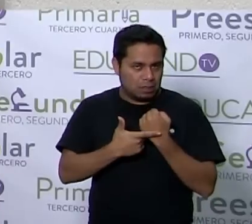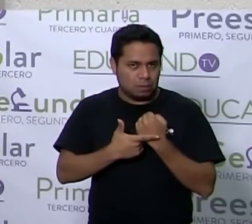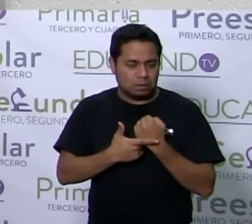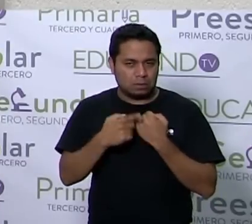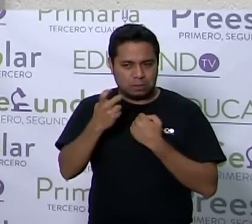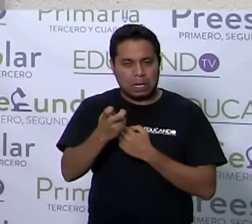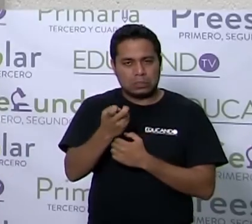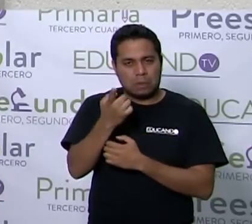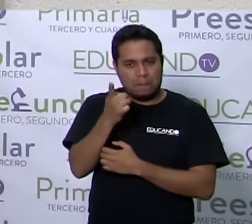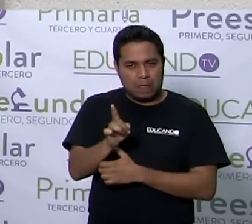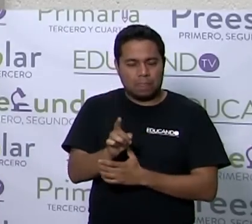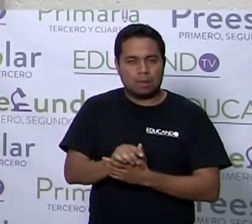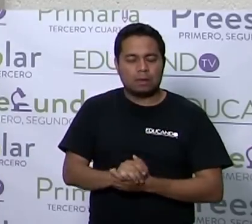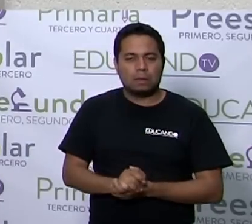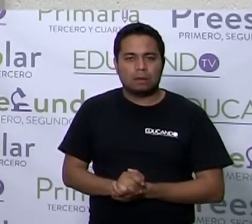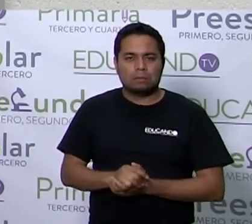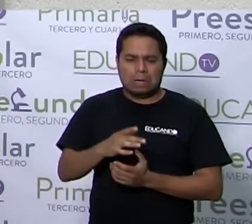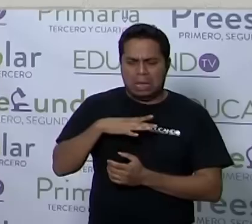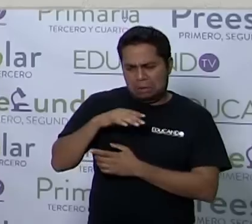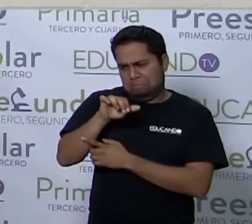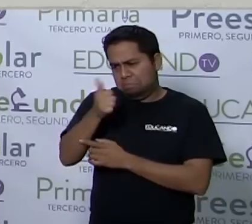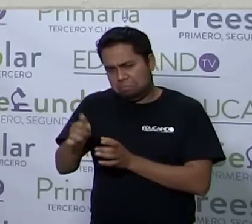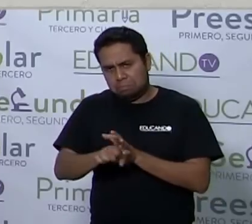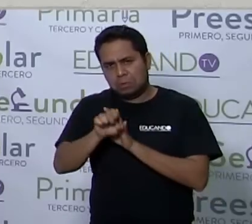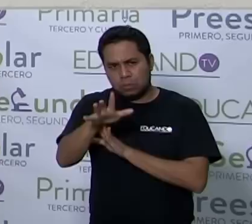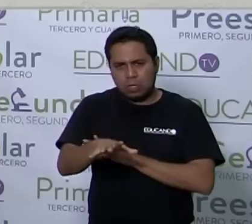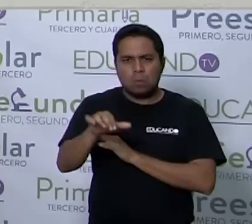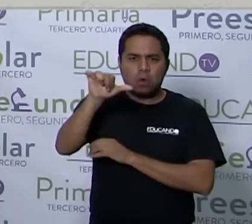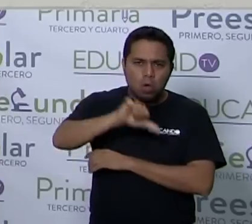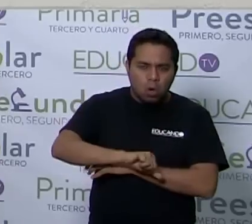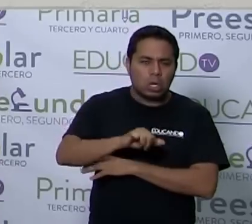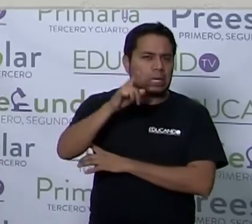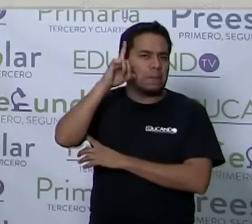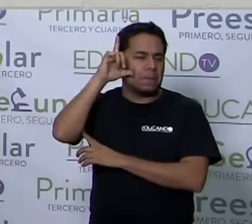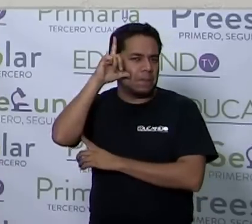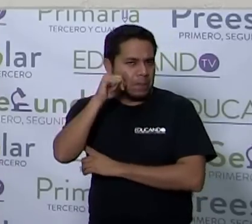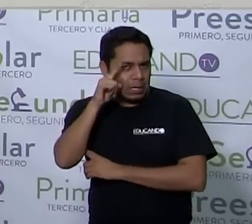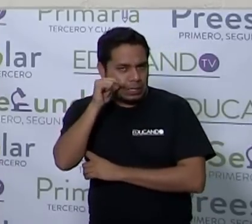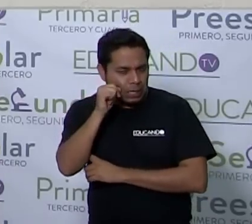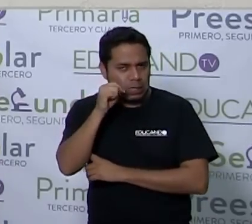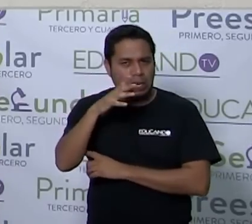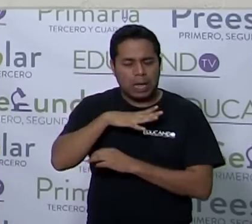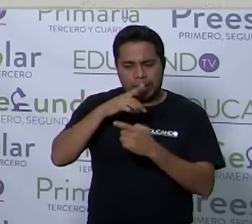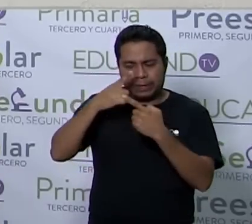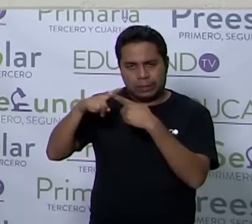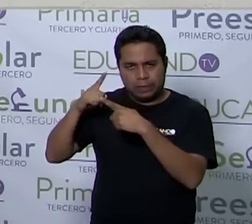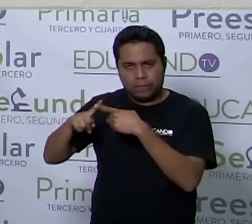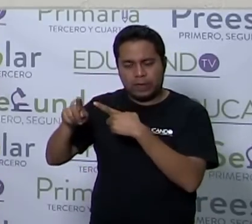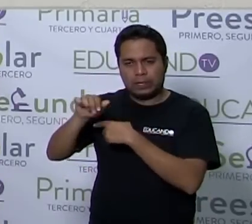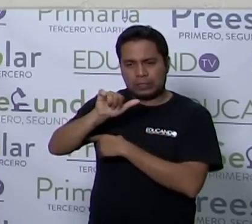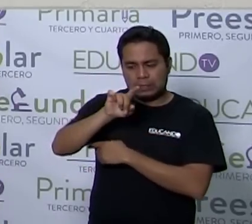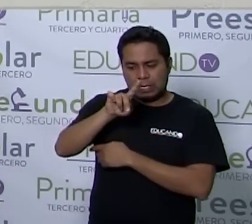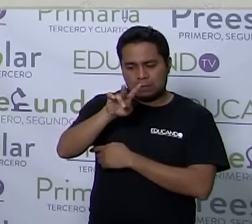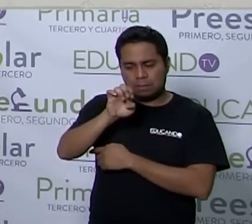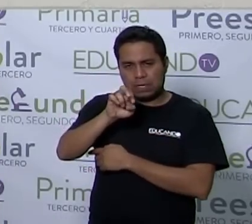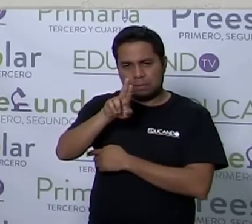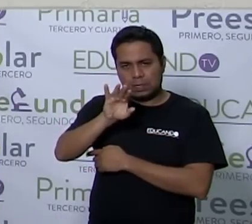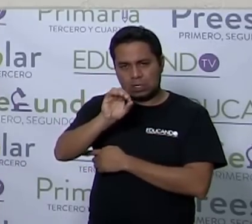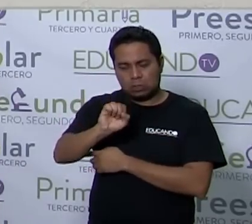cosas. Y hay otros, por ejemplo, hoy, mañana, hay muchos adverbios de tiempo. Ahorita vamos a